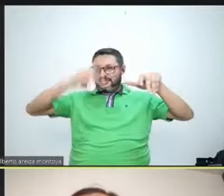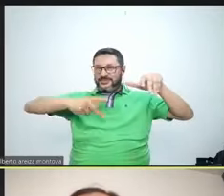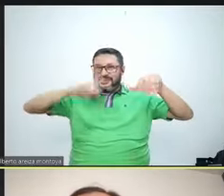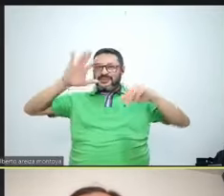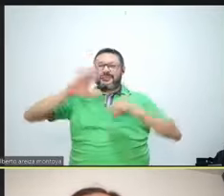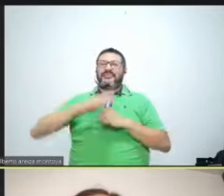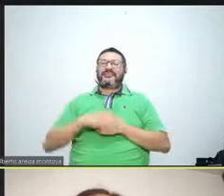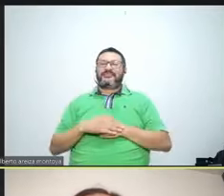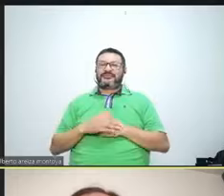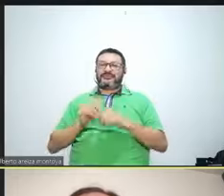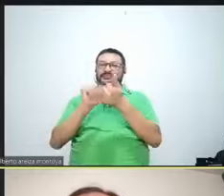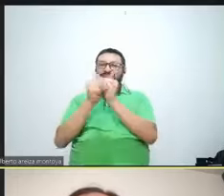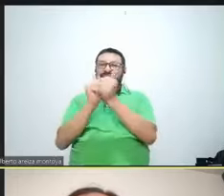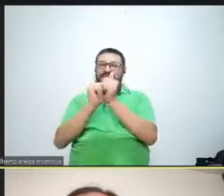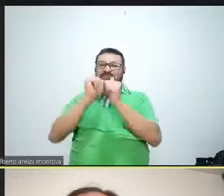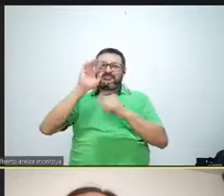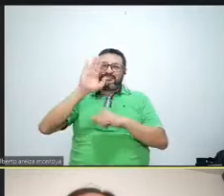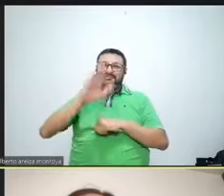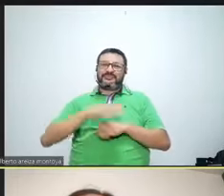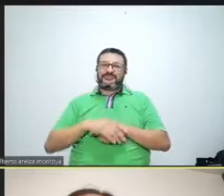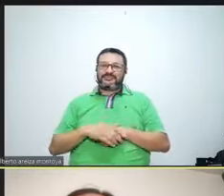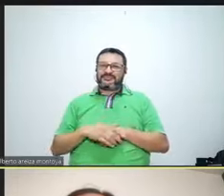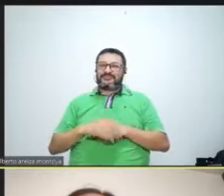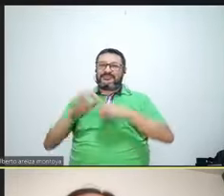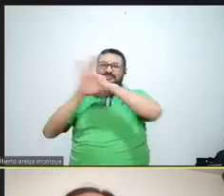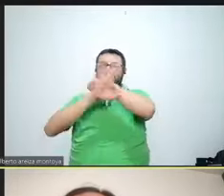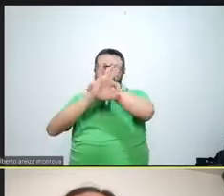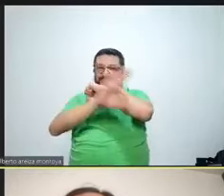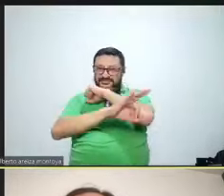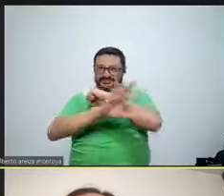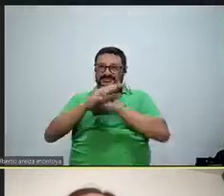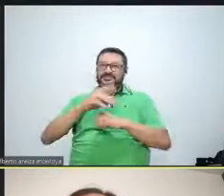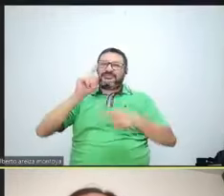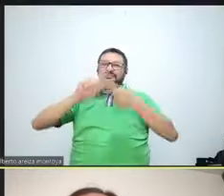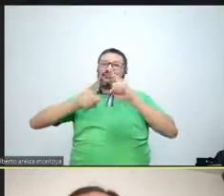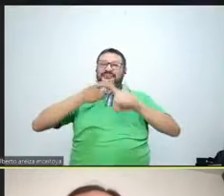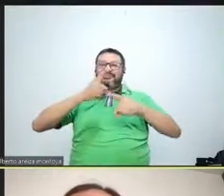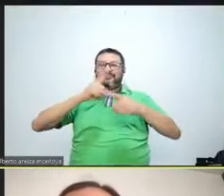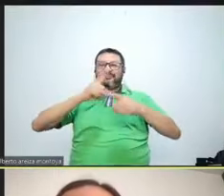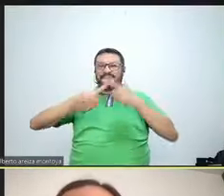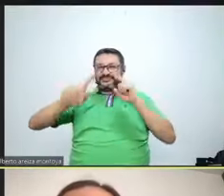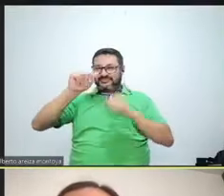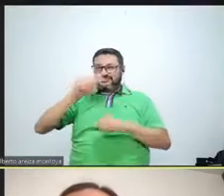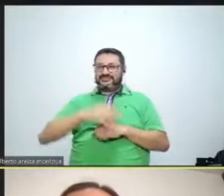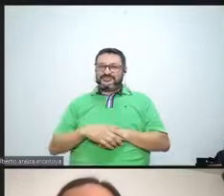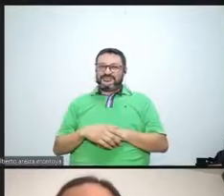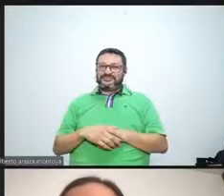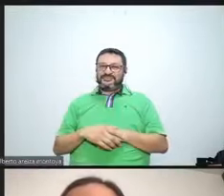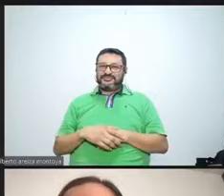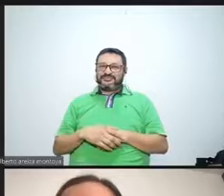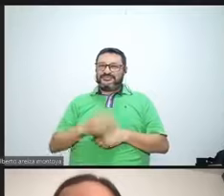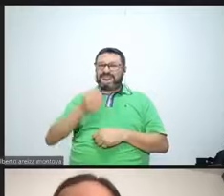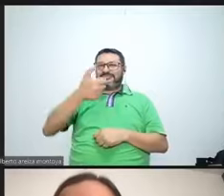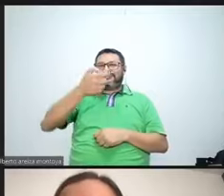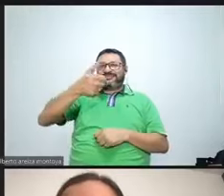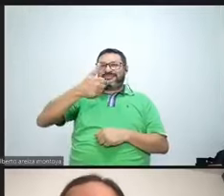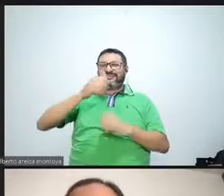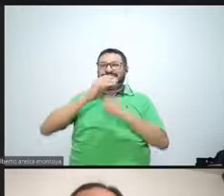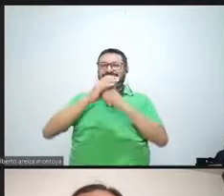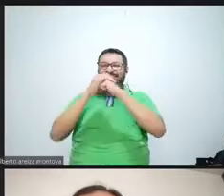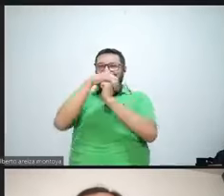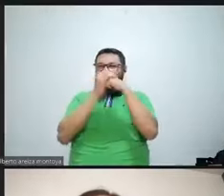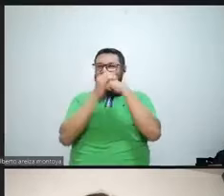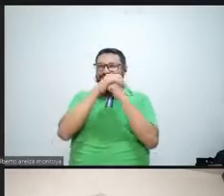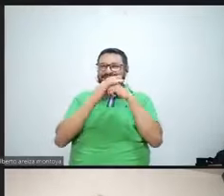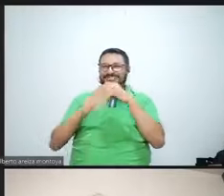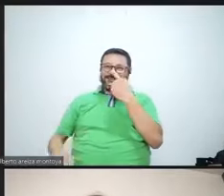gran campeona, psicóloga, buena amiga, cuasi fisioterapeuta. También, es que